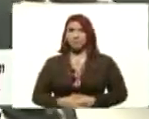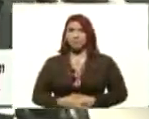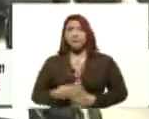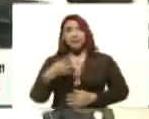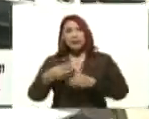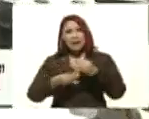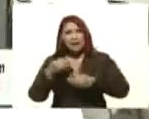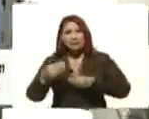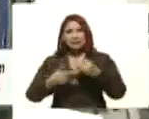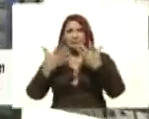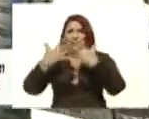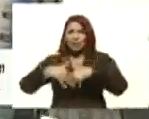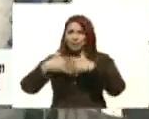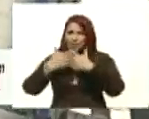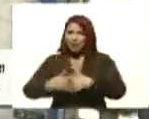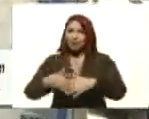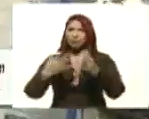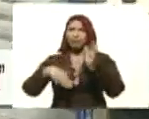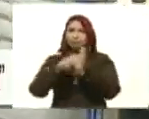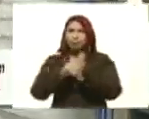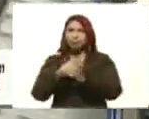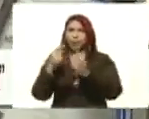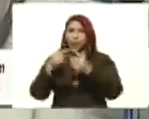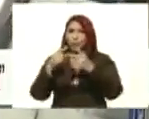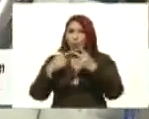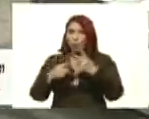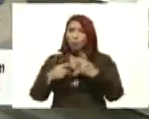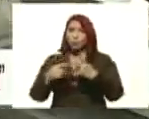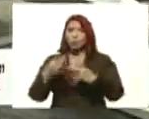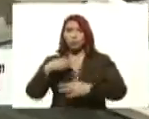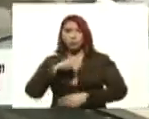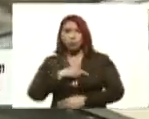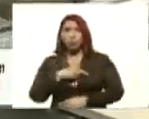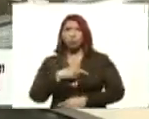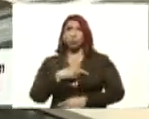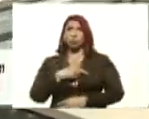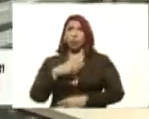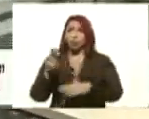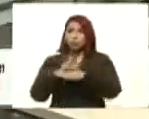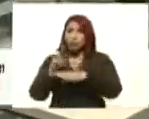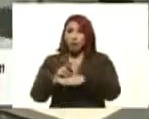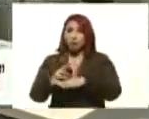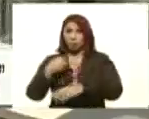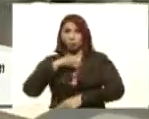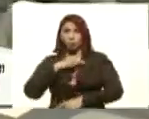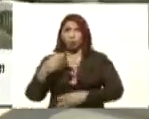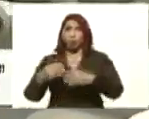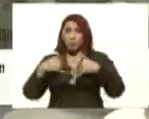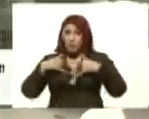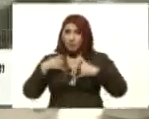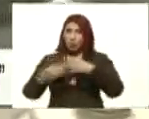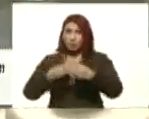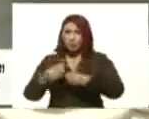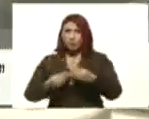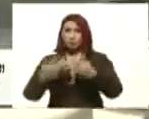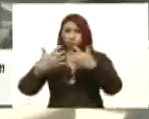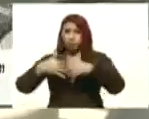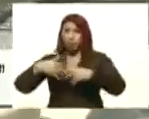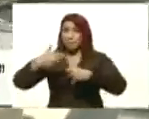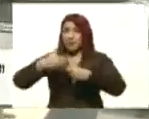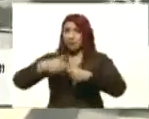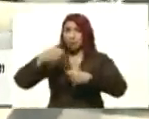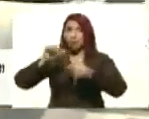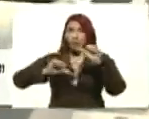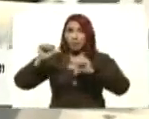hacer, o sea, fabricar las cosas que consumimos nosotros, poderlas hacer nosotros mismos. Tenemos una petroquímica aquí, que es la que nos produce